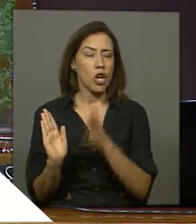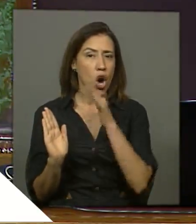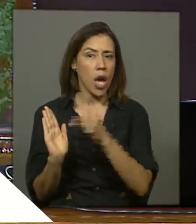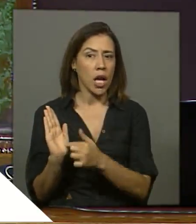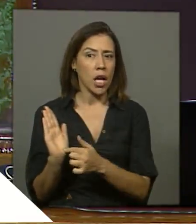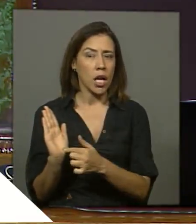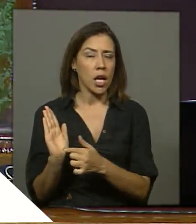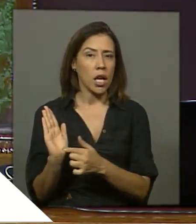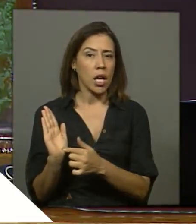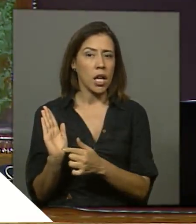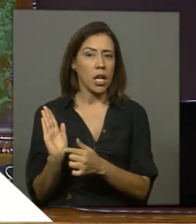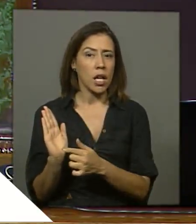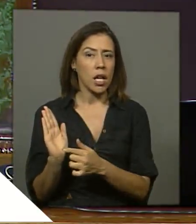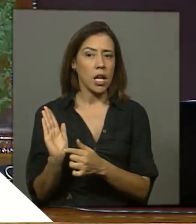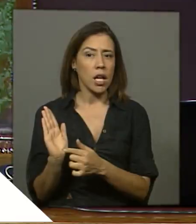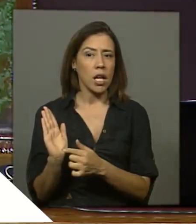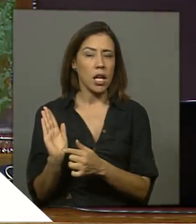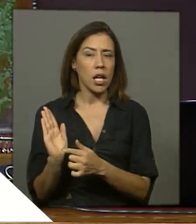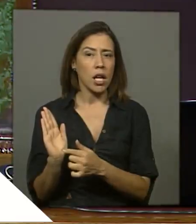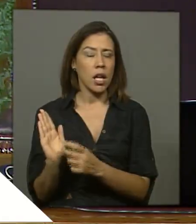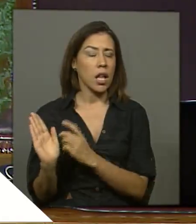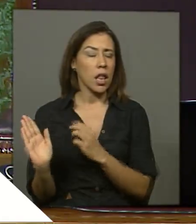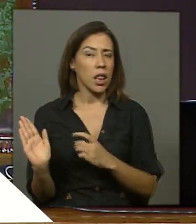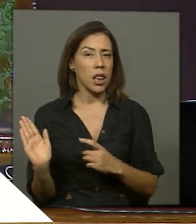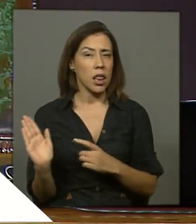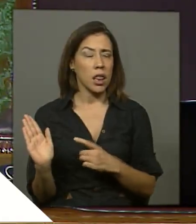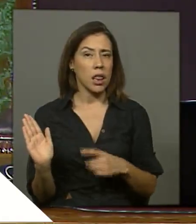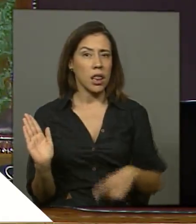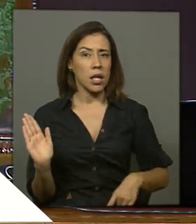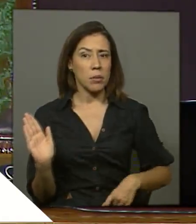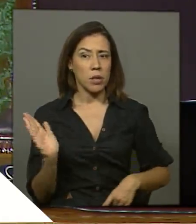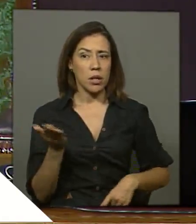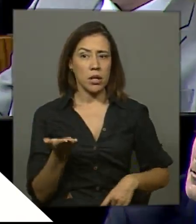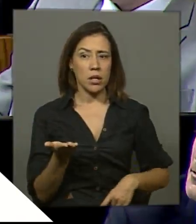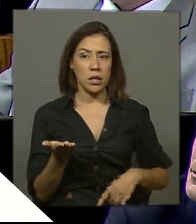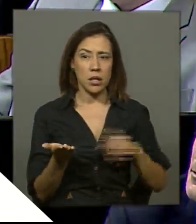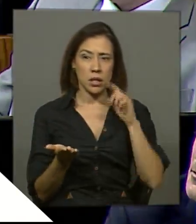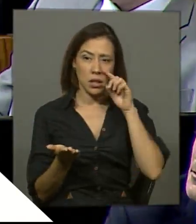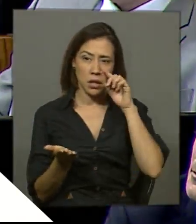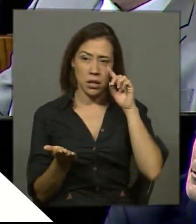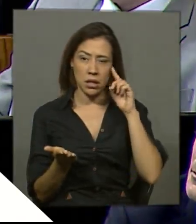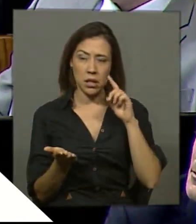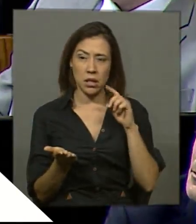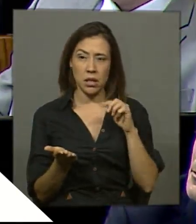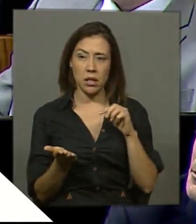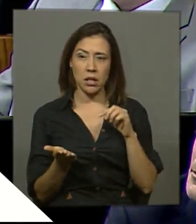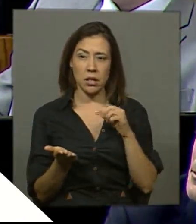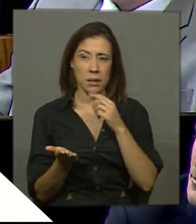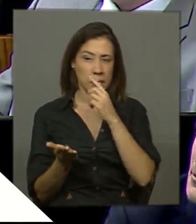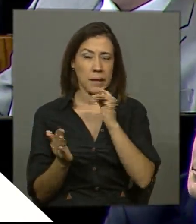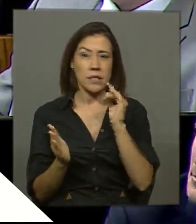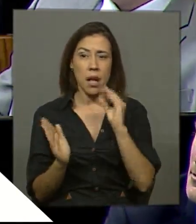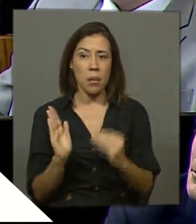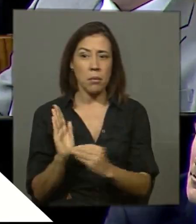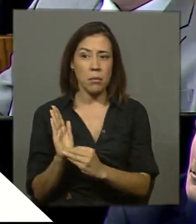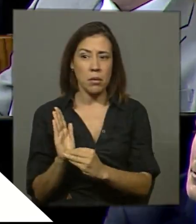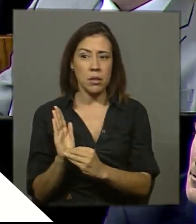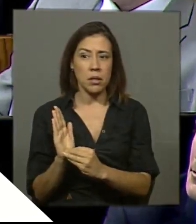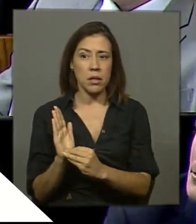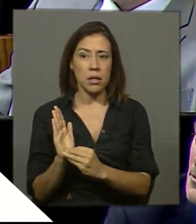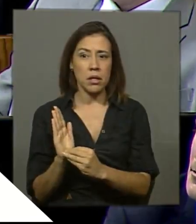pudiera precisarlo señor diputado presidente creo que evidente que está inserto dentro del